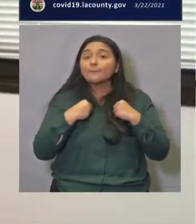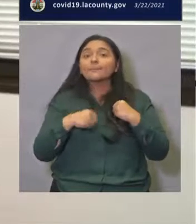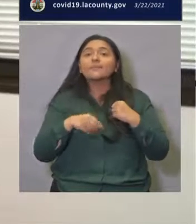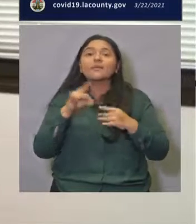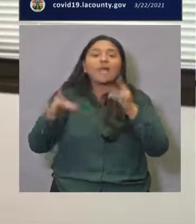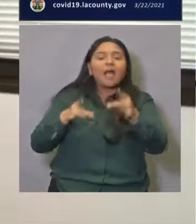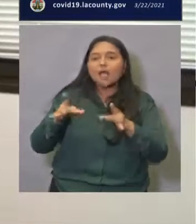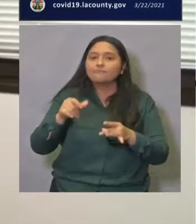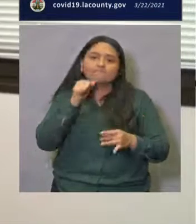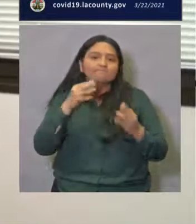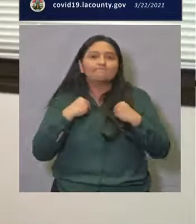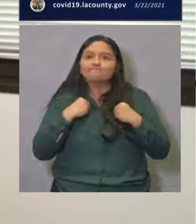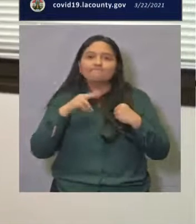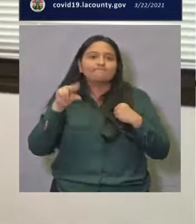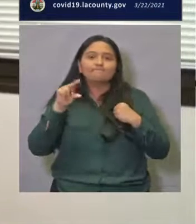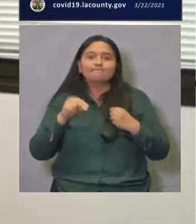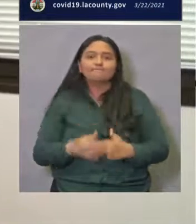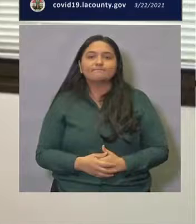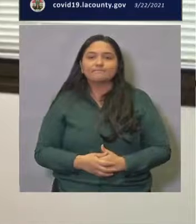odio.